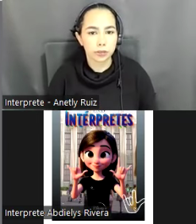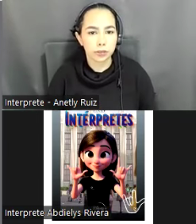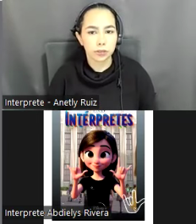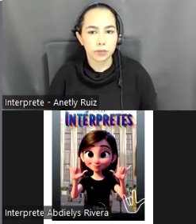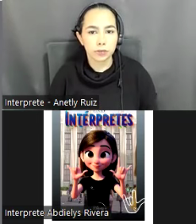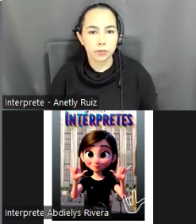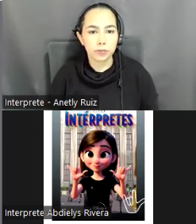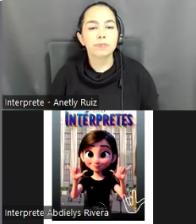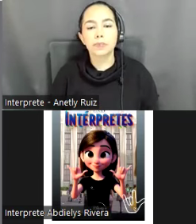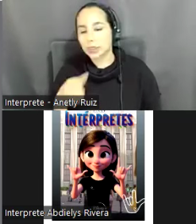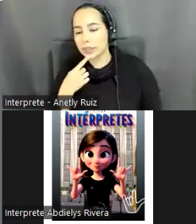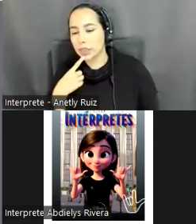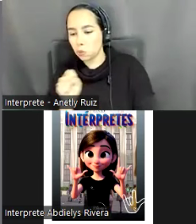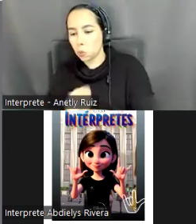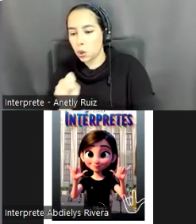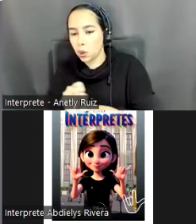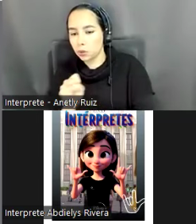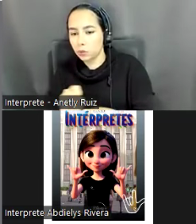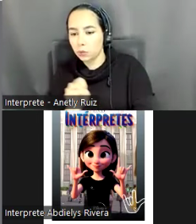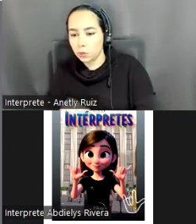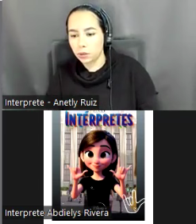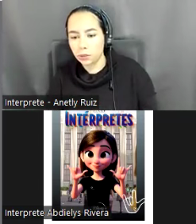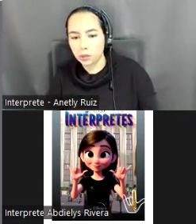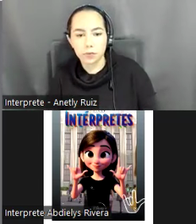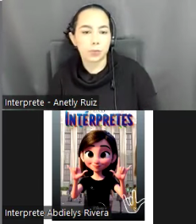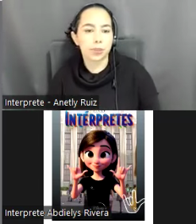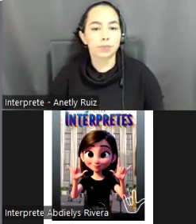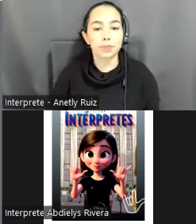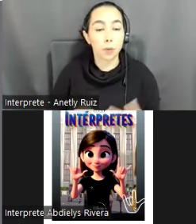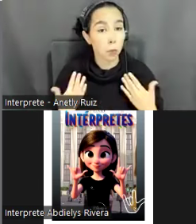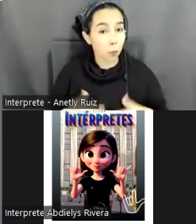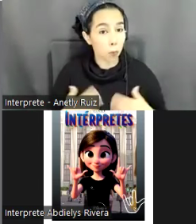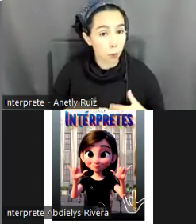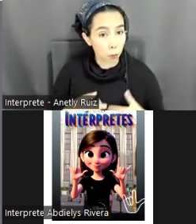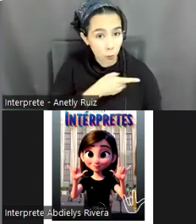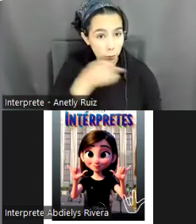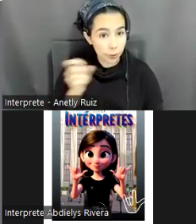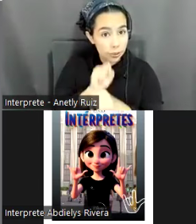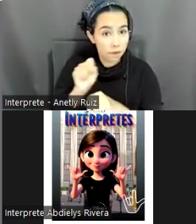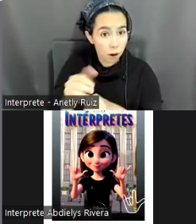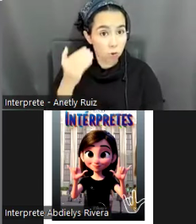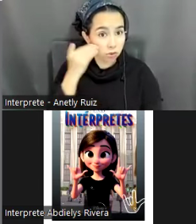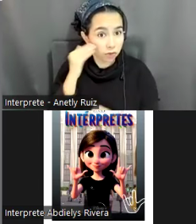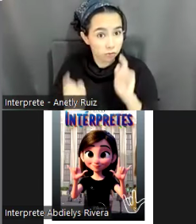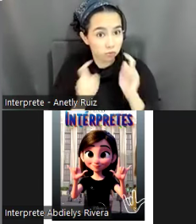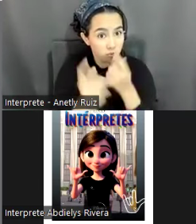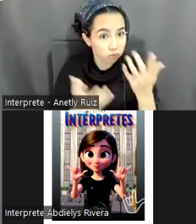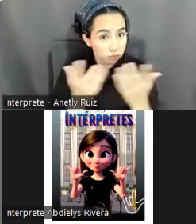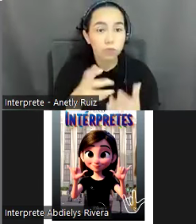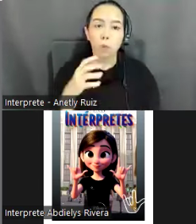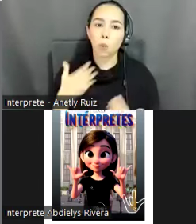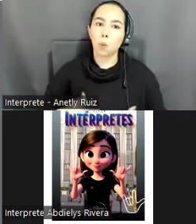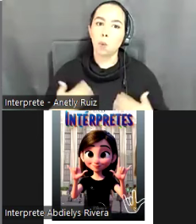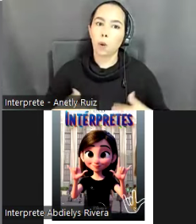En el lugar de trabajo. Pues qué bueno, porque los que mencionaron el área del lugar de trabajo, quiero que sepan que los acomodos razonables